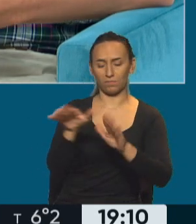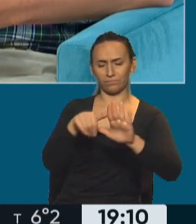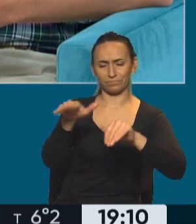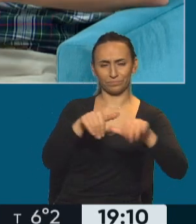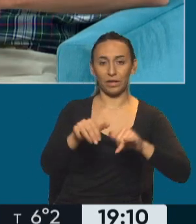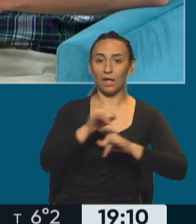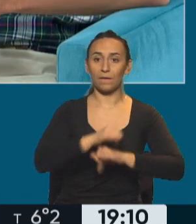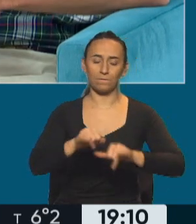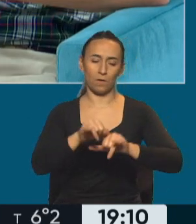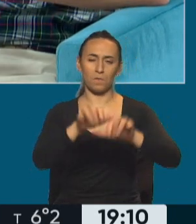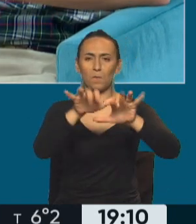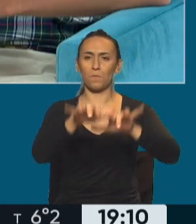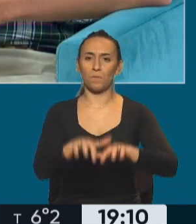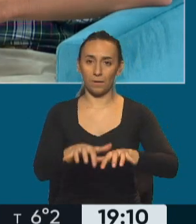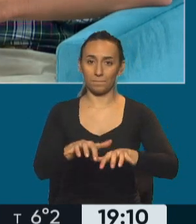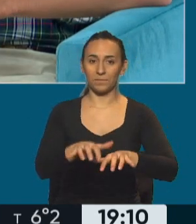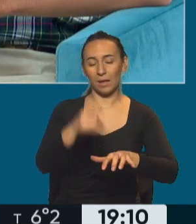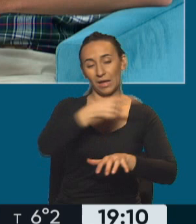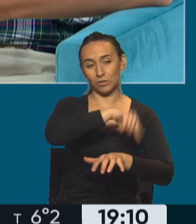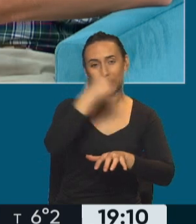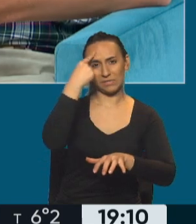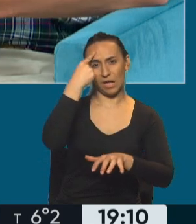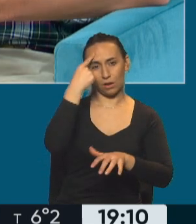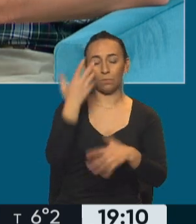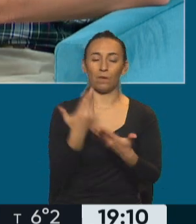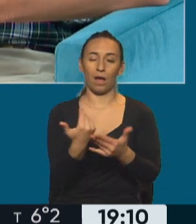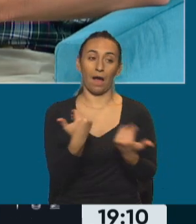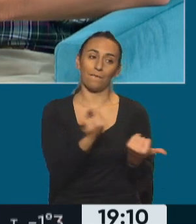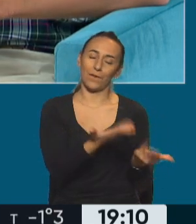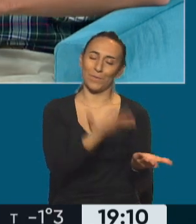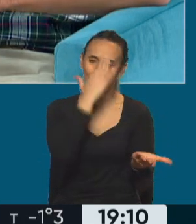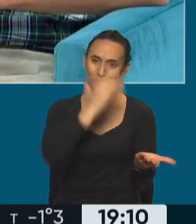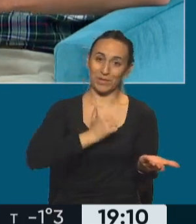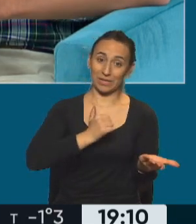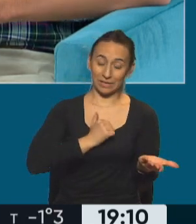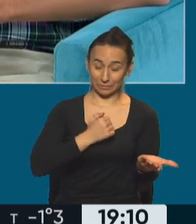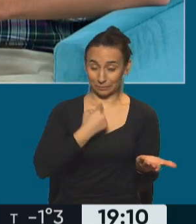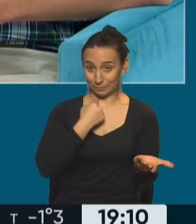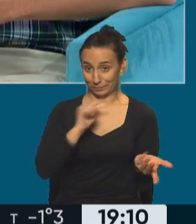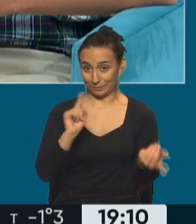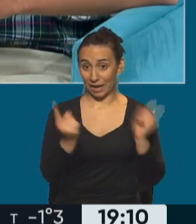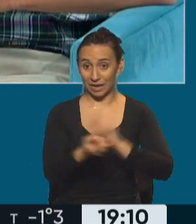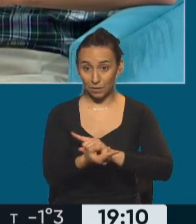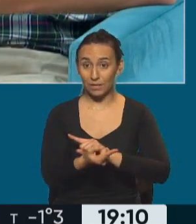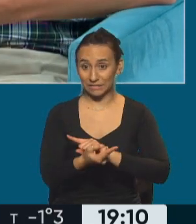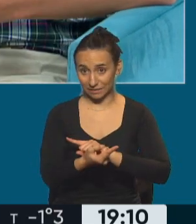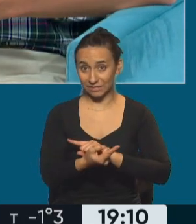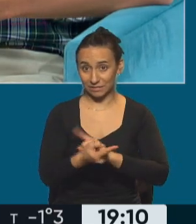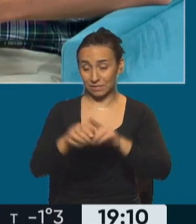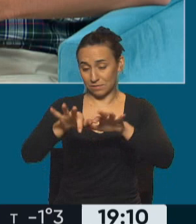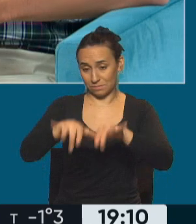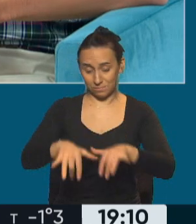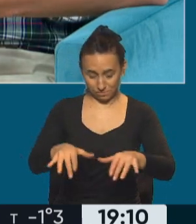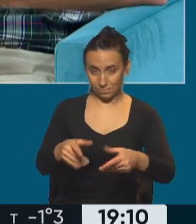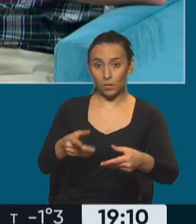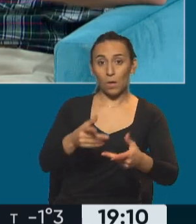del informe iba de alguna manera a ser condescendiente con la Junta Militar. Le salió todo mal. Exactamente, y los resultados fueron contrario a lo esperado,